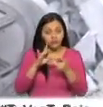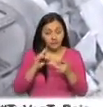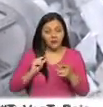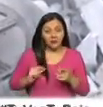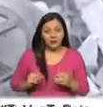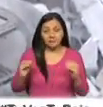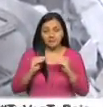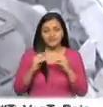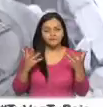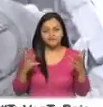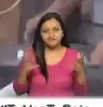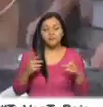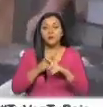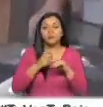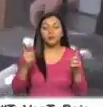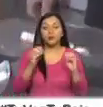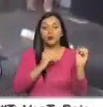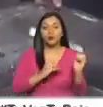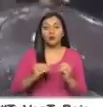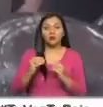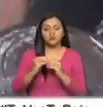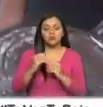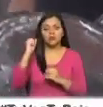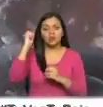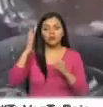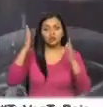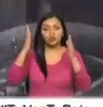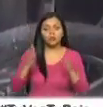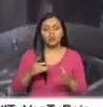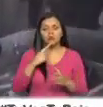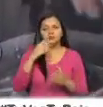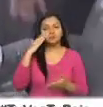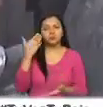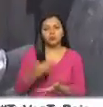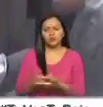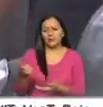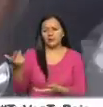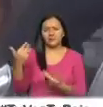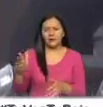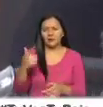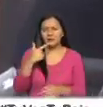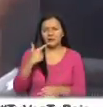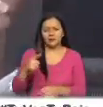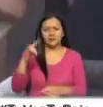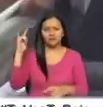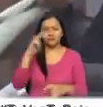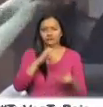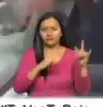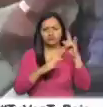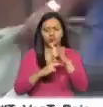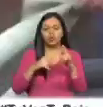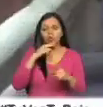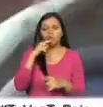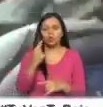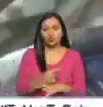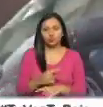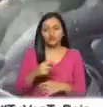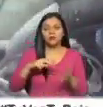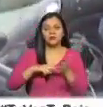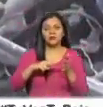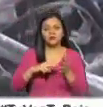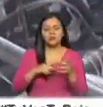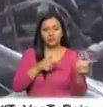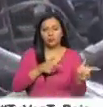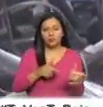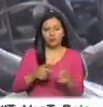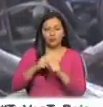al respecto. La organización Human Rights Watch dice tener pruebas irrefutables de que las fuerzas aéreas de Siria y Rusia han utilizado armas